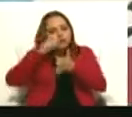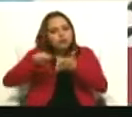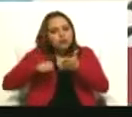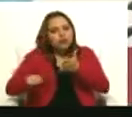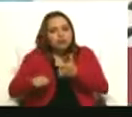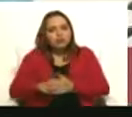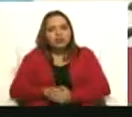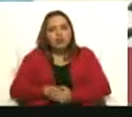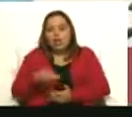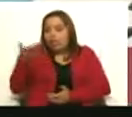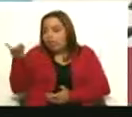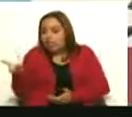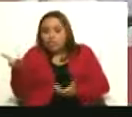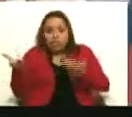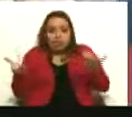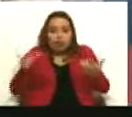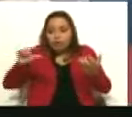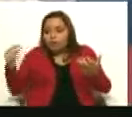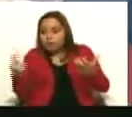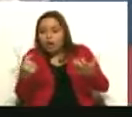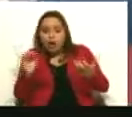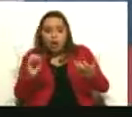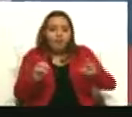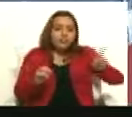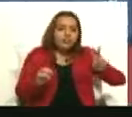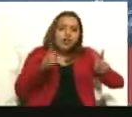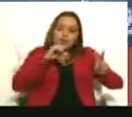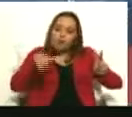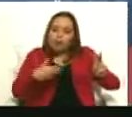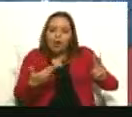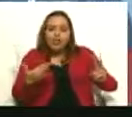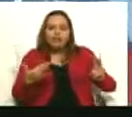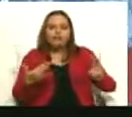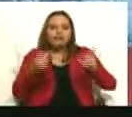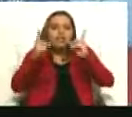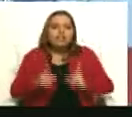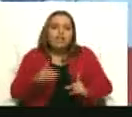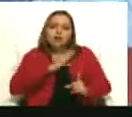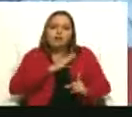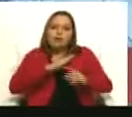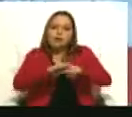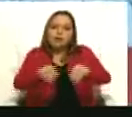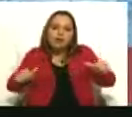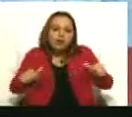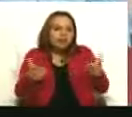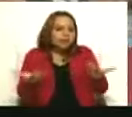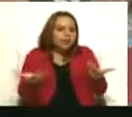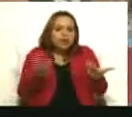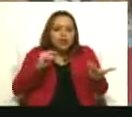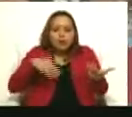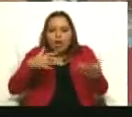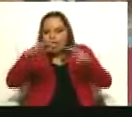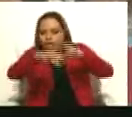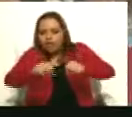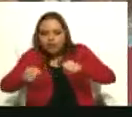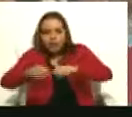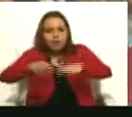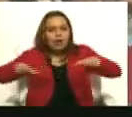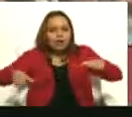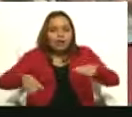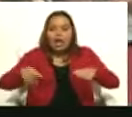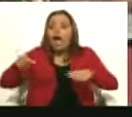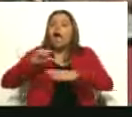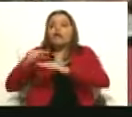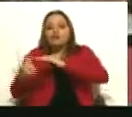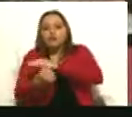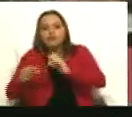ninguna de las dos partes que está involucrada en la controversia del territorio terrestre podía disponer del mar. Y ellos empezaron